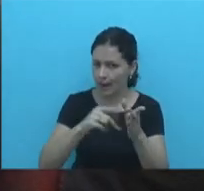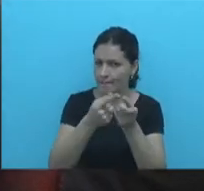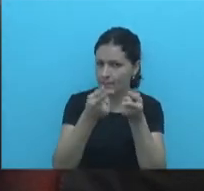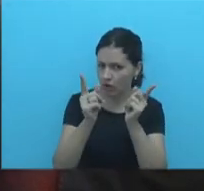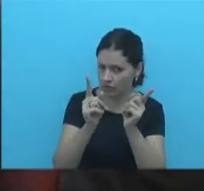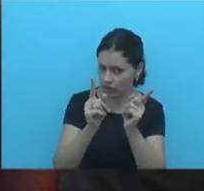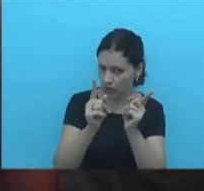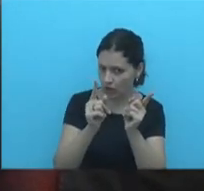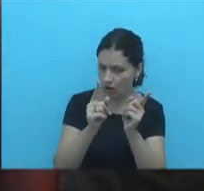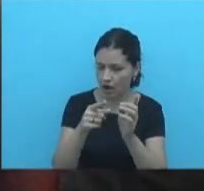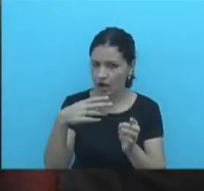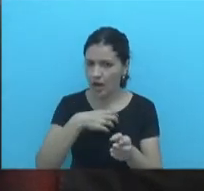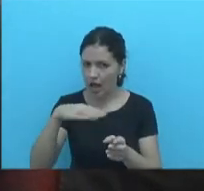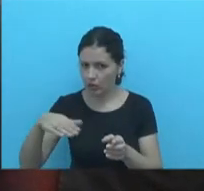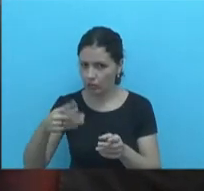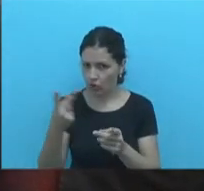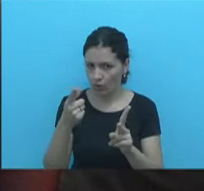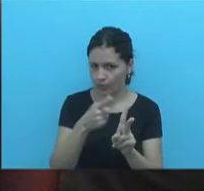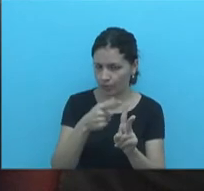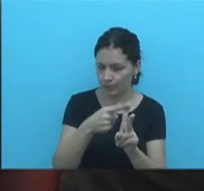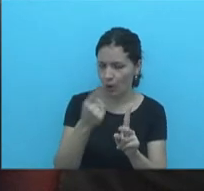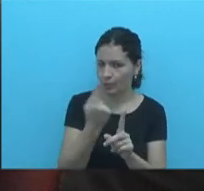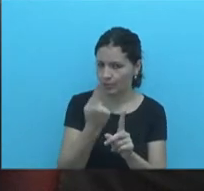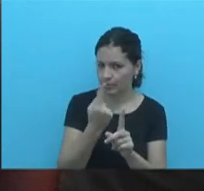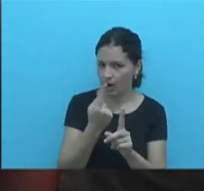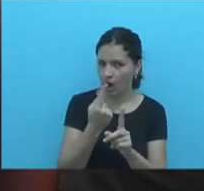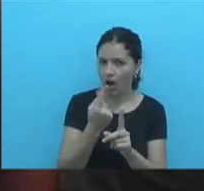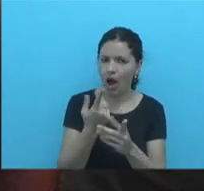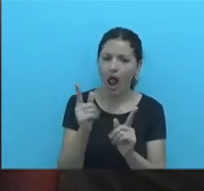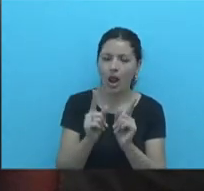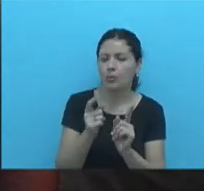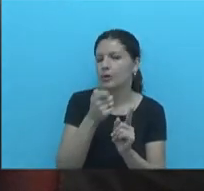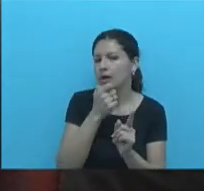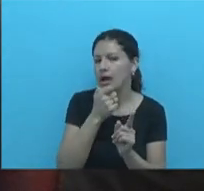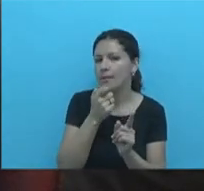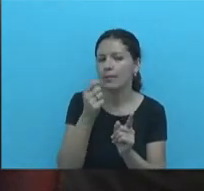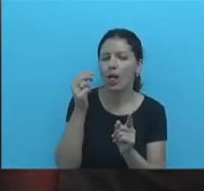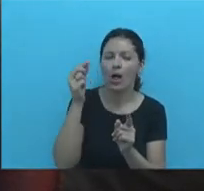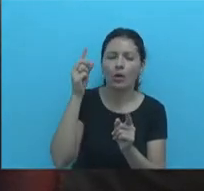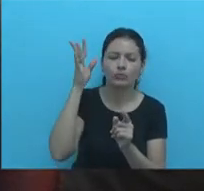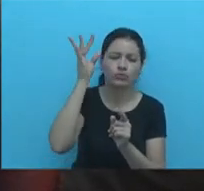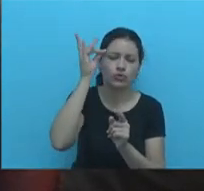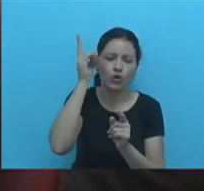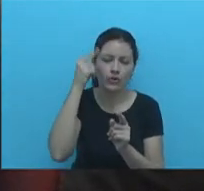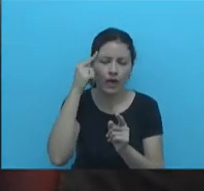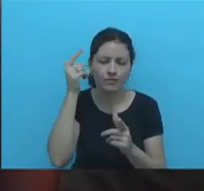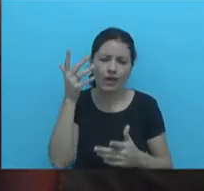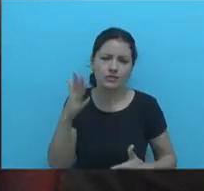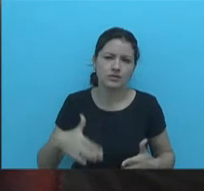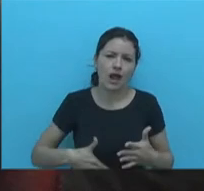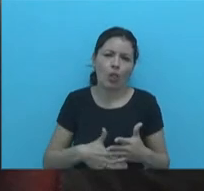al establecimiento: problemas de salud transitorios, por ejemplo, dolor de cabeza, malestar